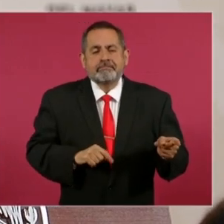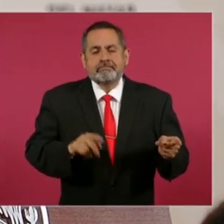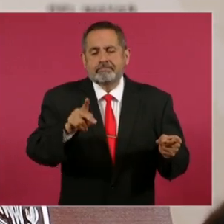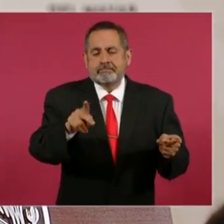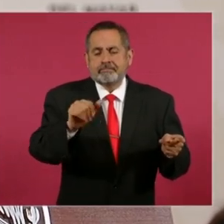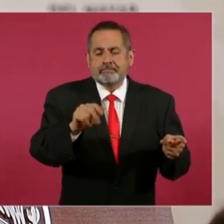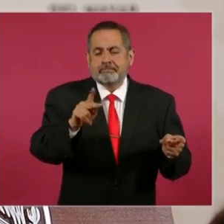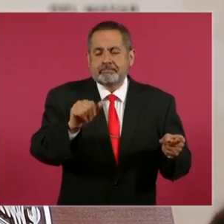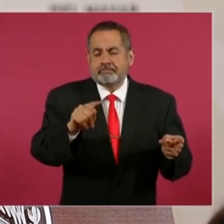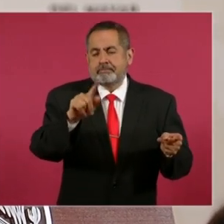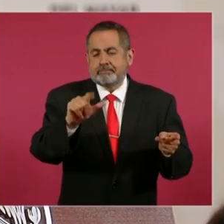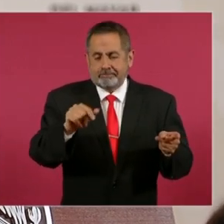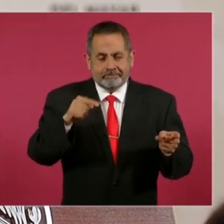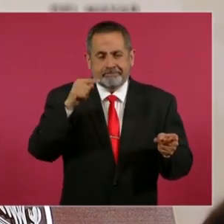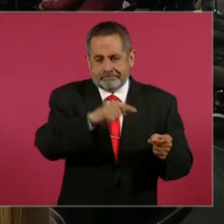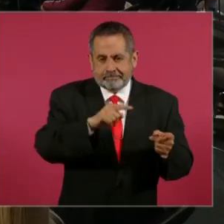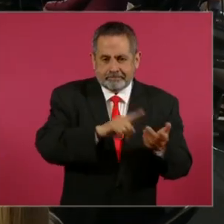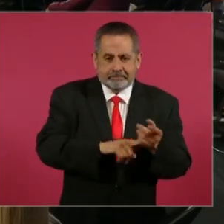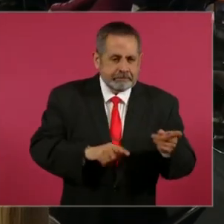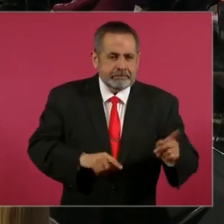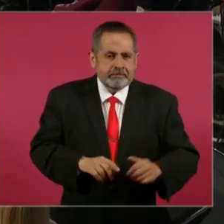Papantla,